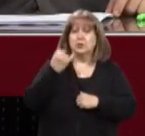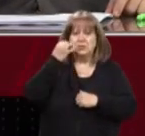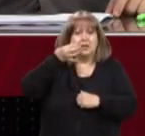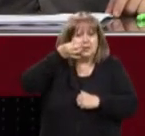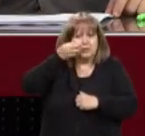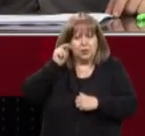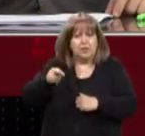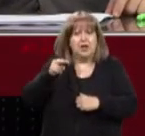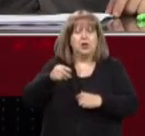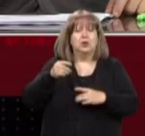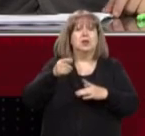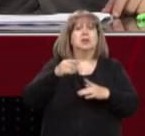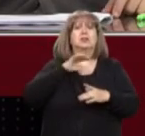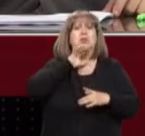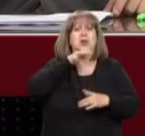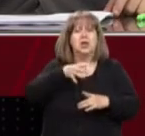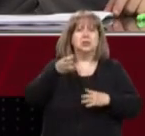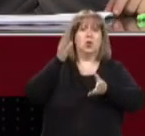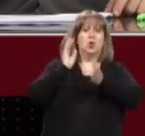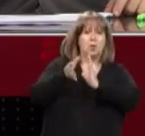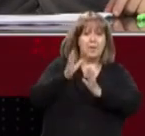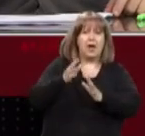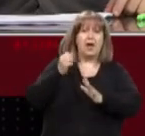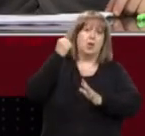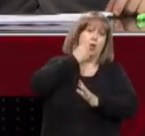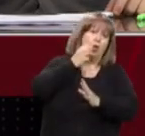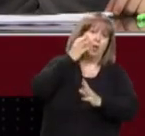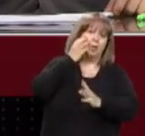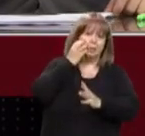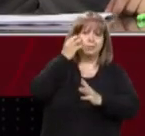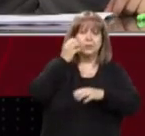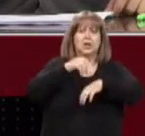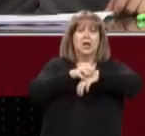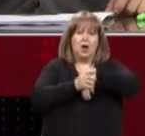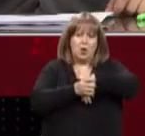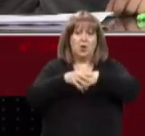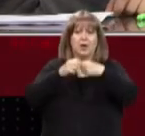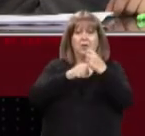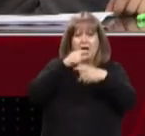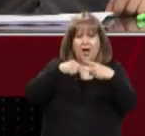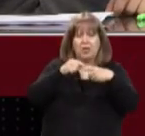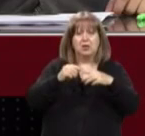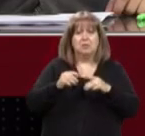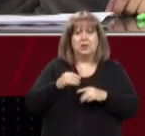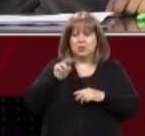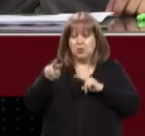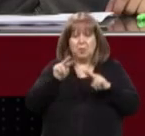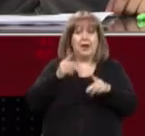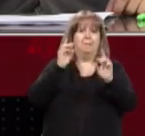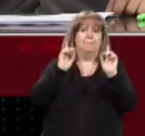golpeado, quemado, como usted mencionaba, sufriendo, inclusive con a veces con quebraduras, y nadie hizo